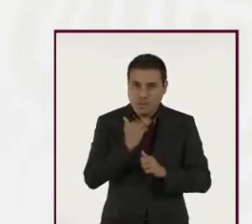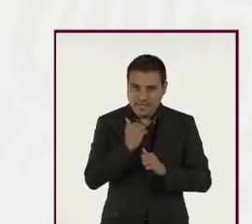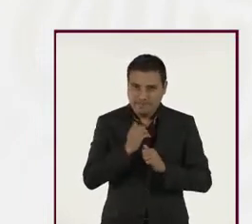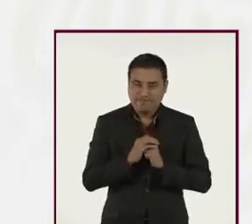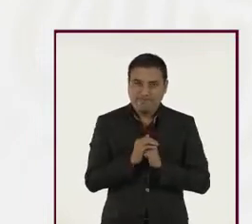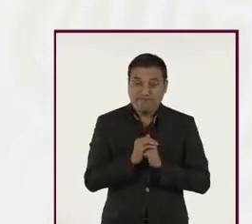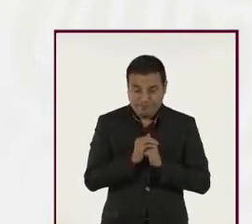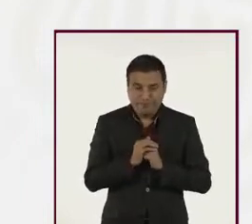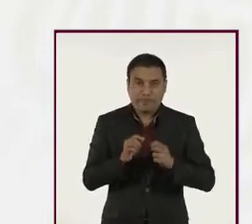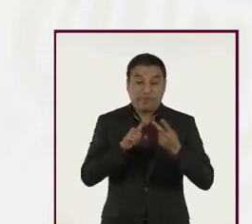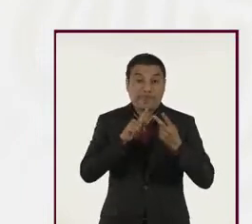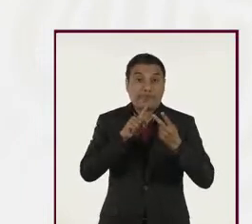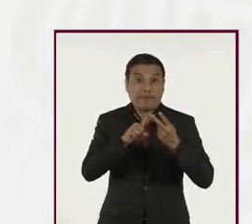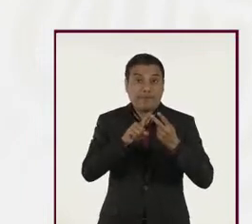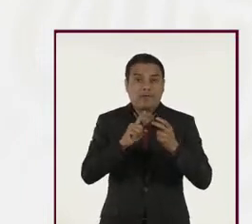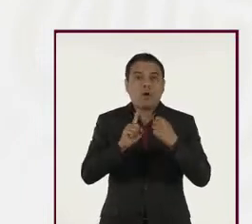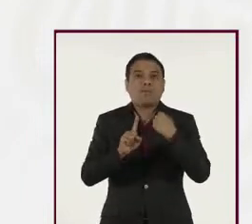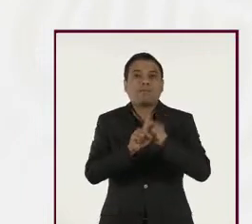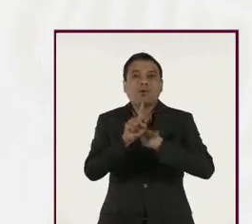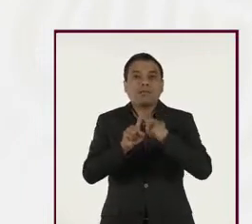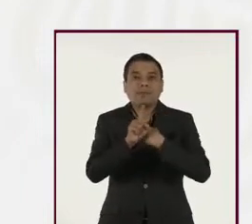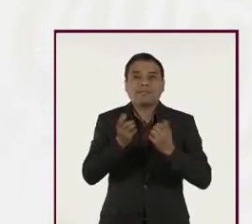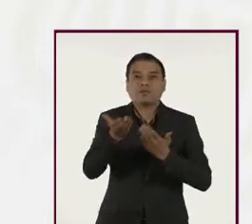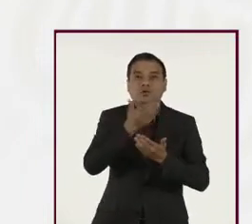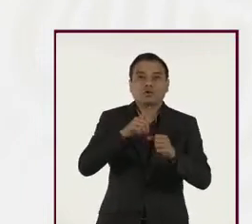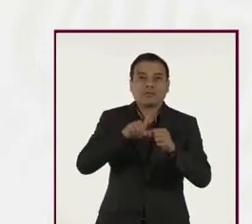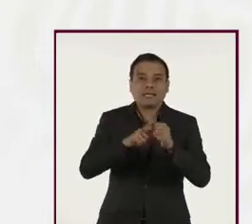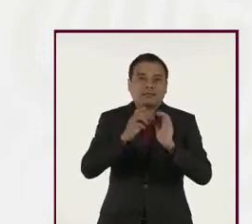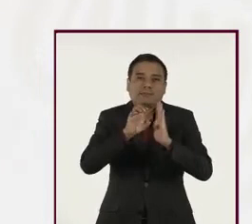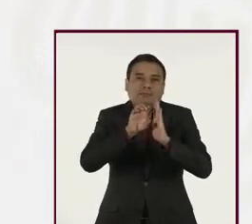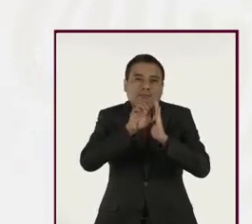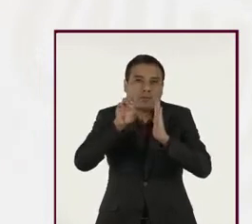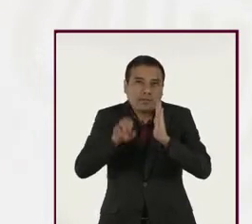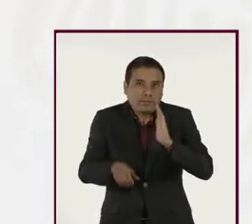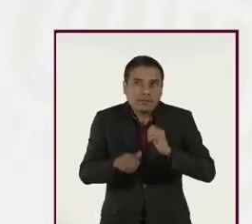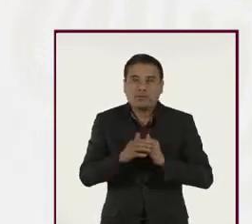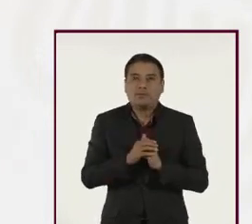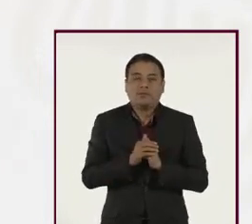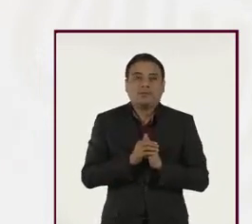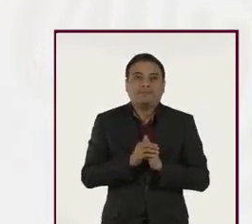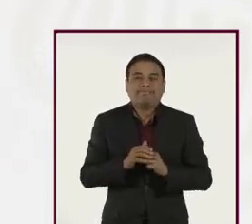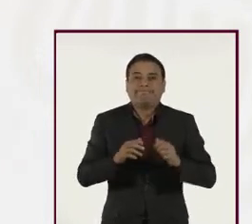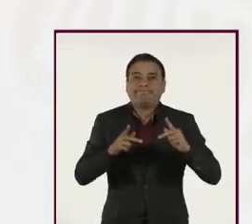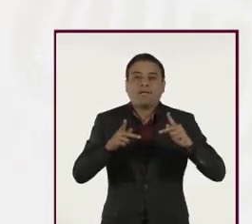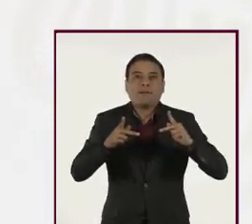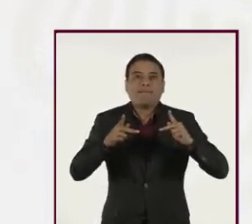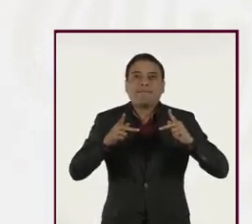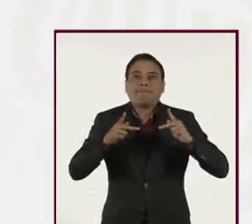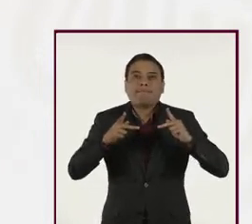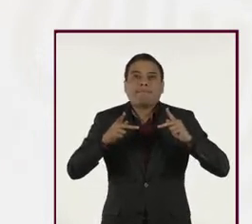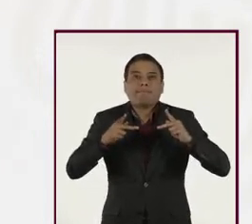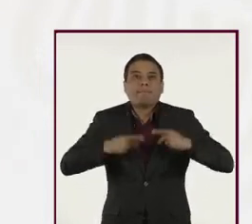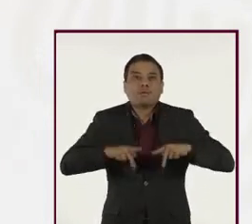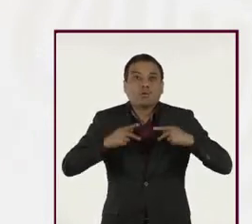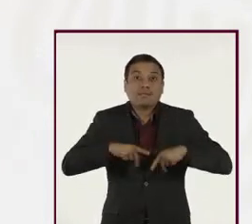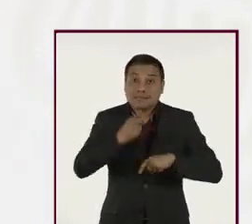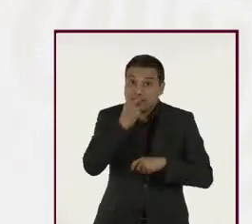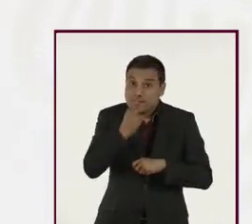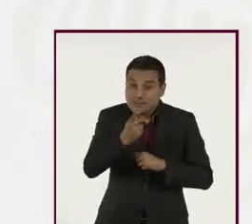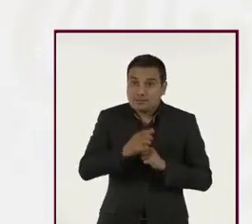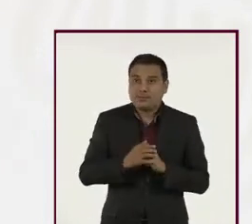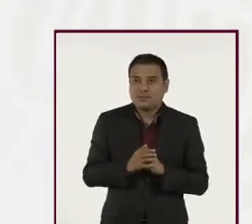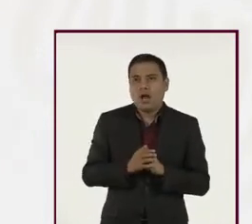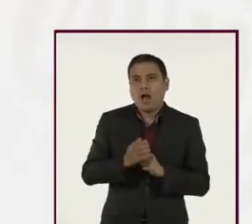ha asociado, sí es el estándar de belleza, que es un símil de delgadez o donde se